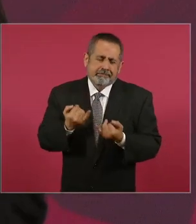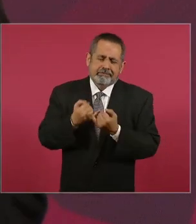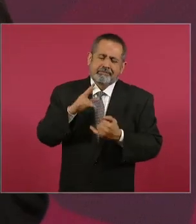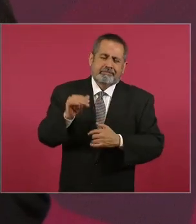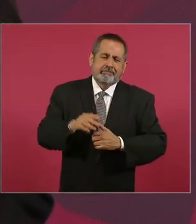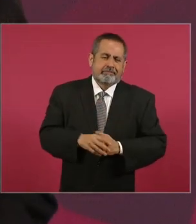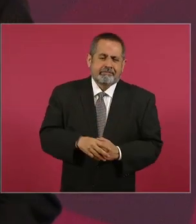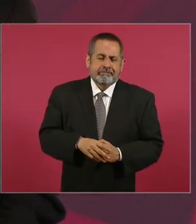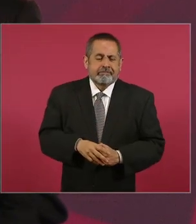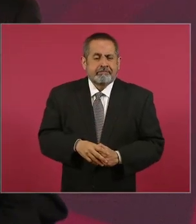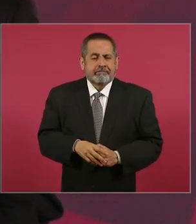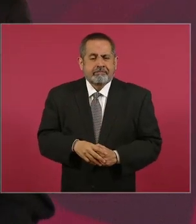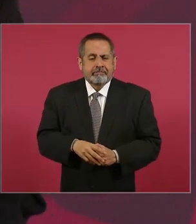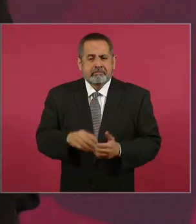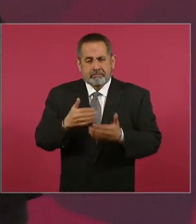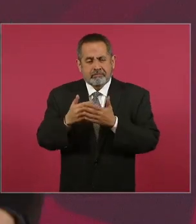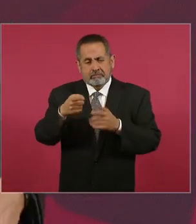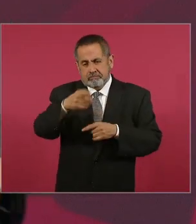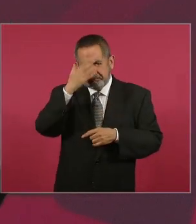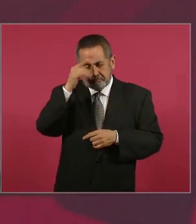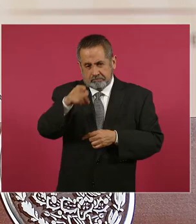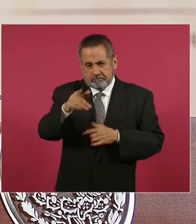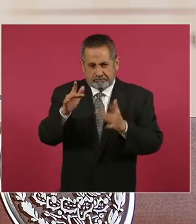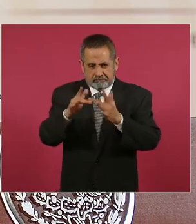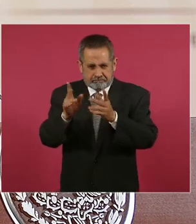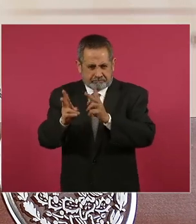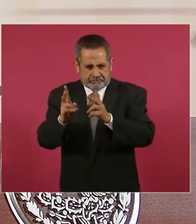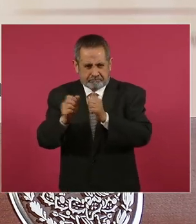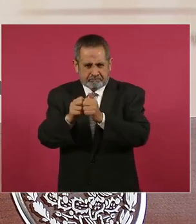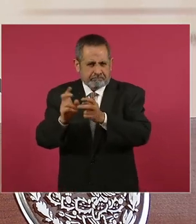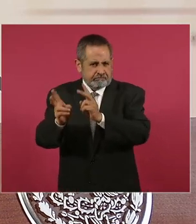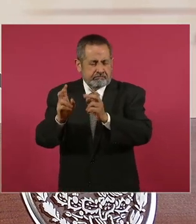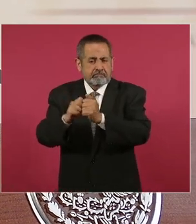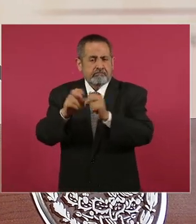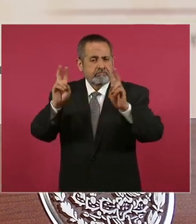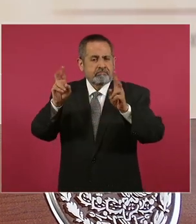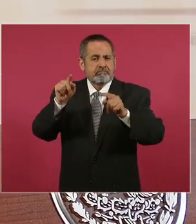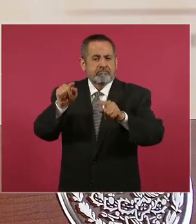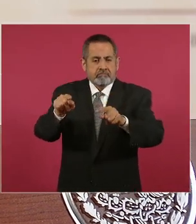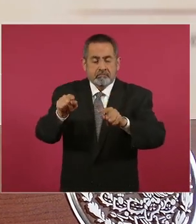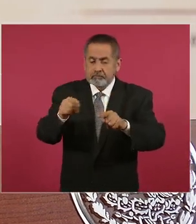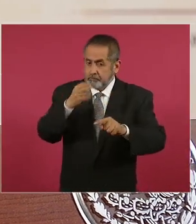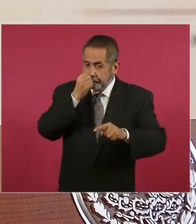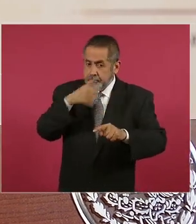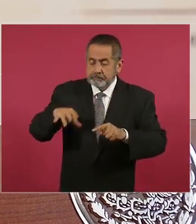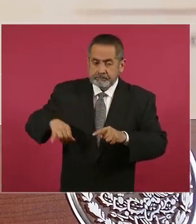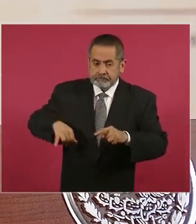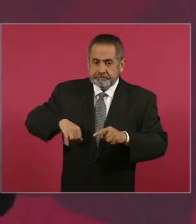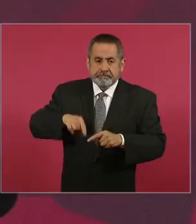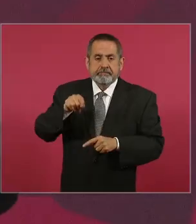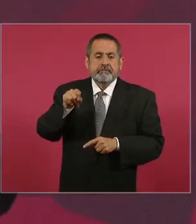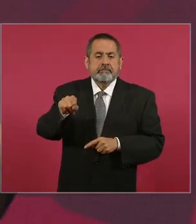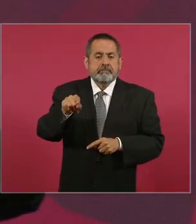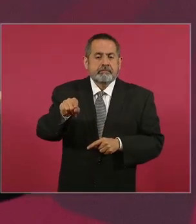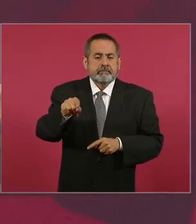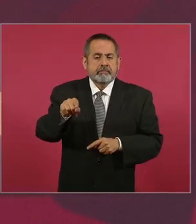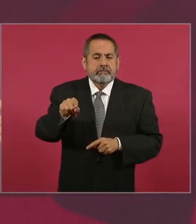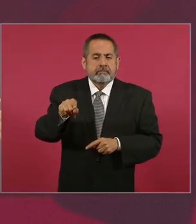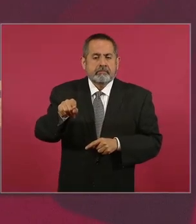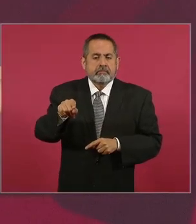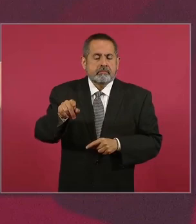Yo no sé si tú has tratado el tema, que es muy interesante, nada más